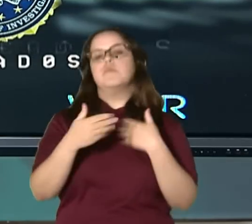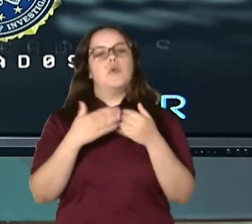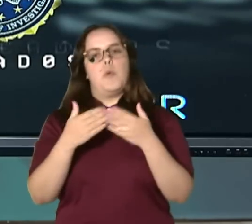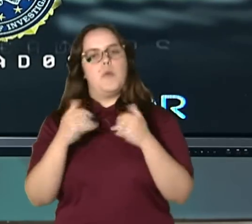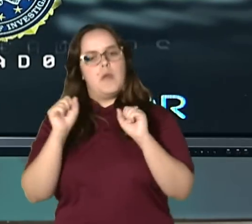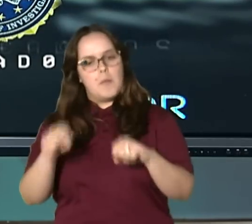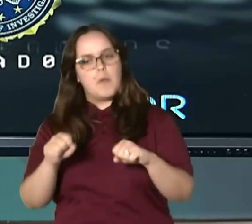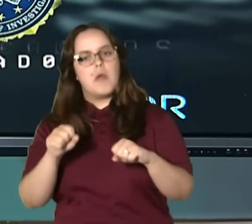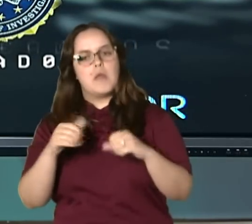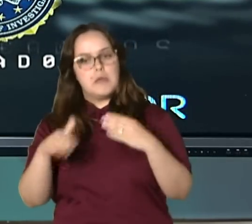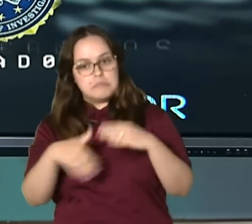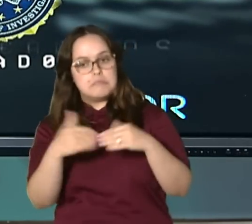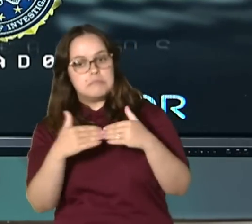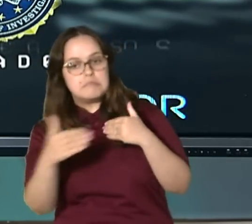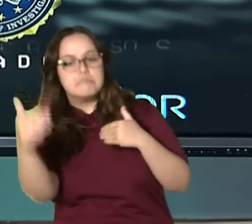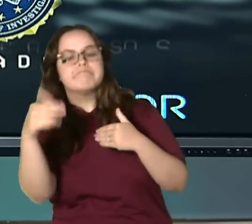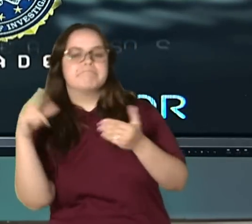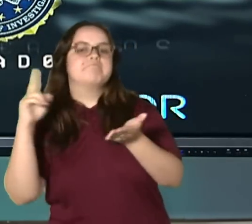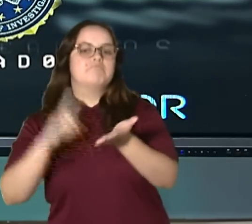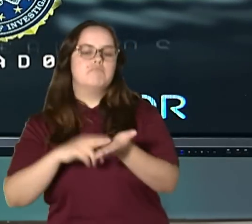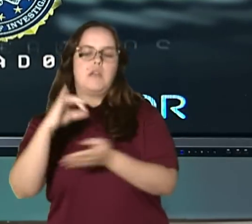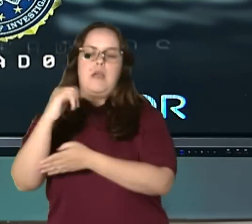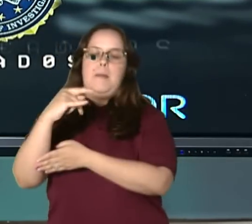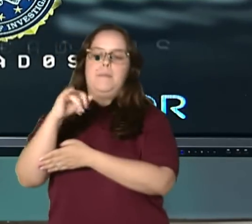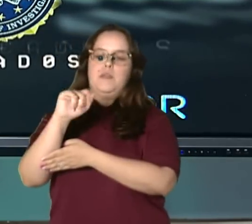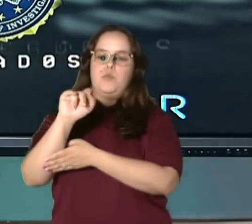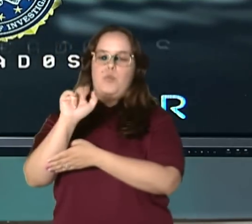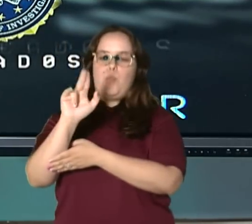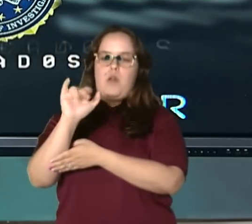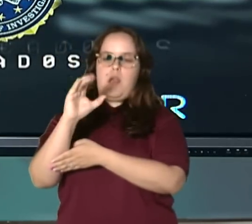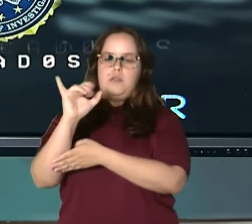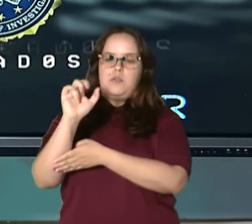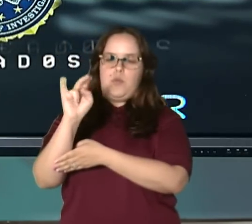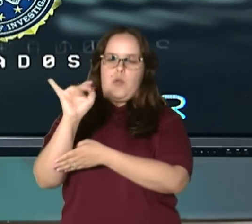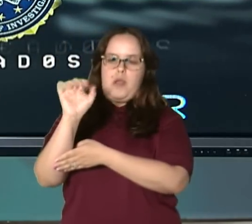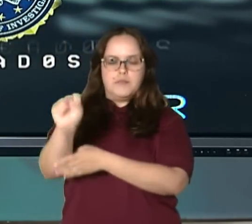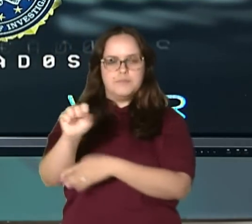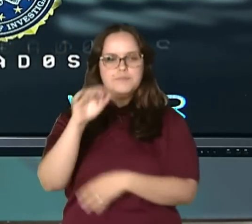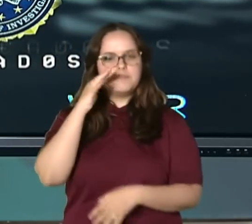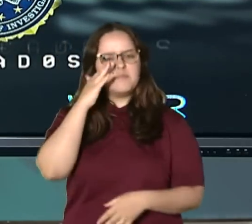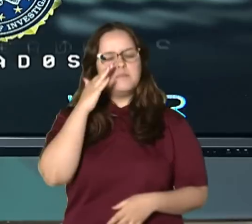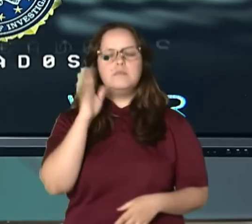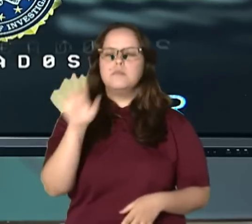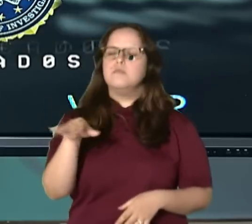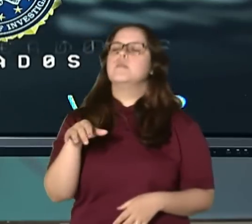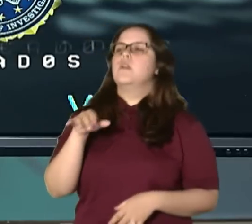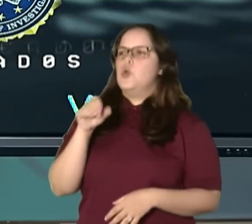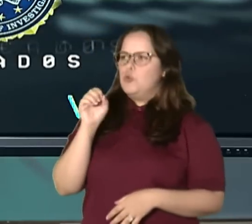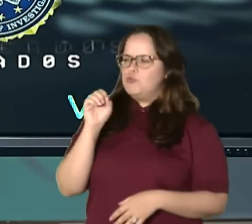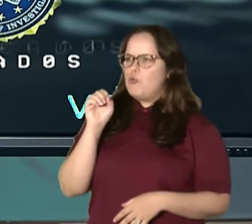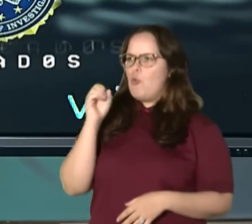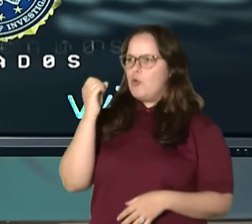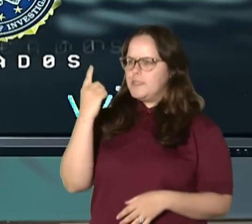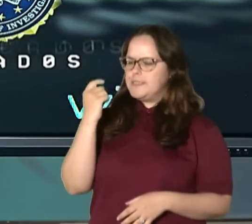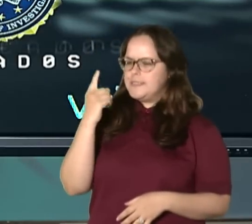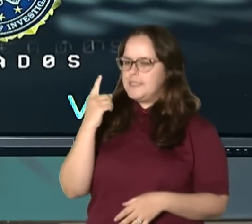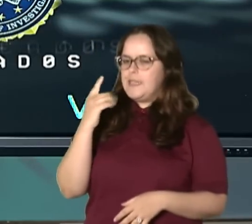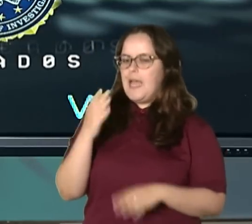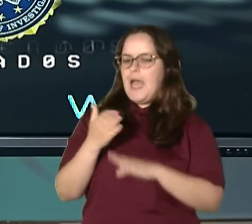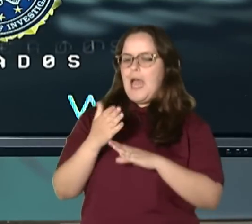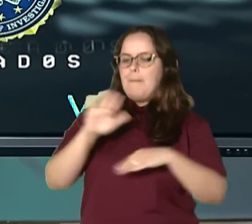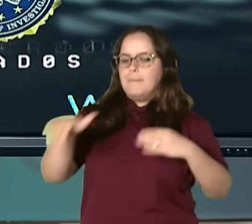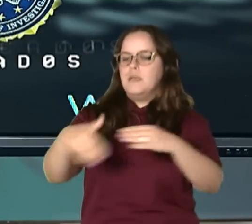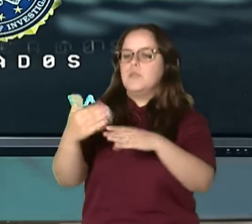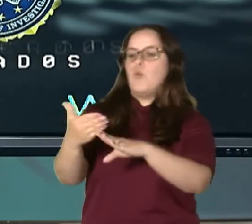que cuando se hacen estas capitulaciones lo que tenía la persona o entiéndase una de las partes antes del matrimonio